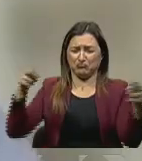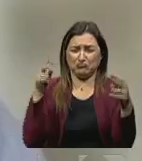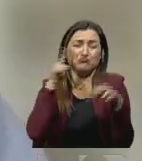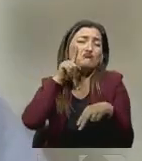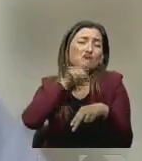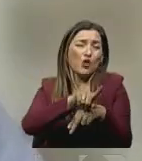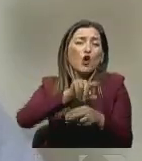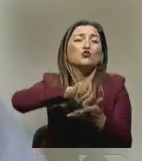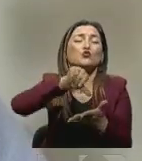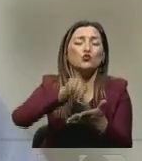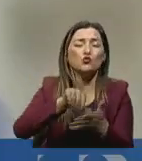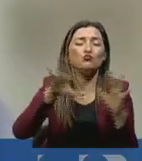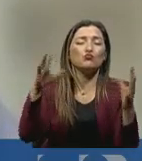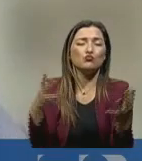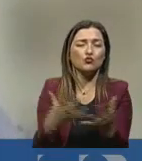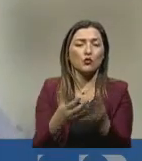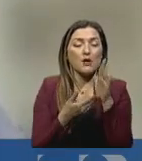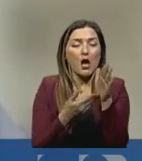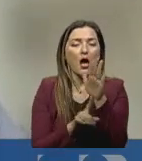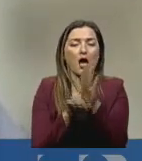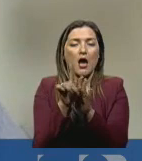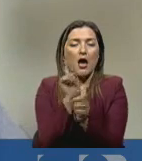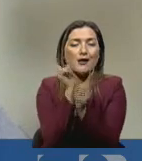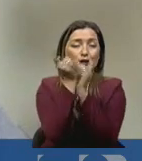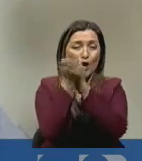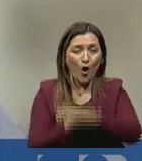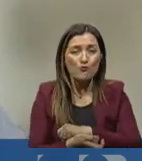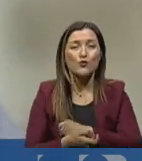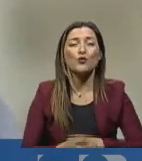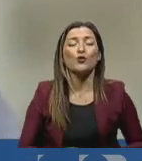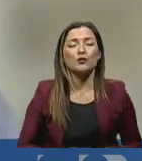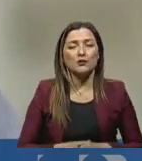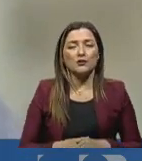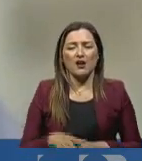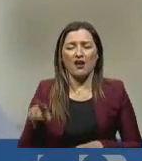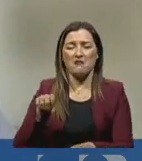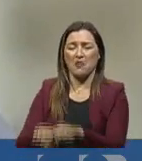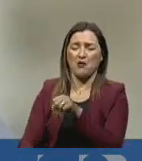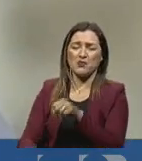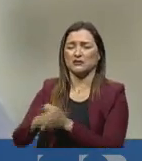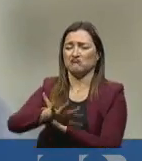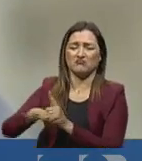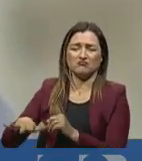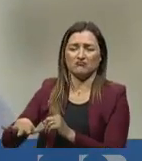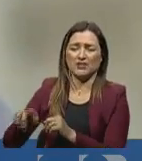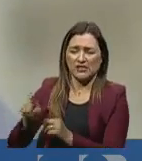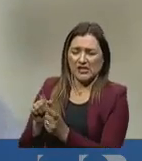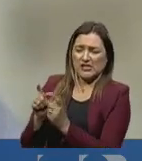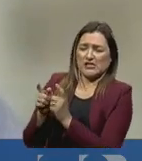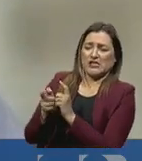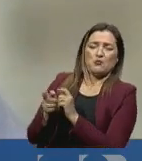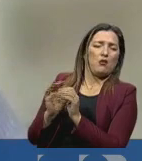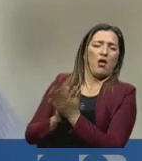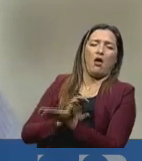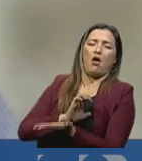hay que cambiar el modelo de desarrollo No es cierto al salir de un modelo que causa destrucción ambiental salir de